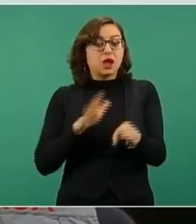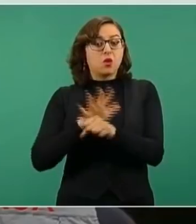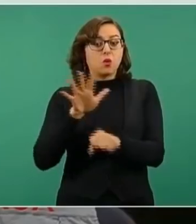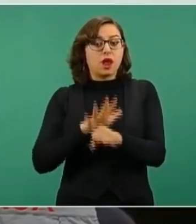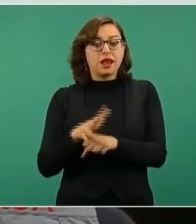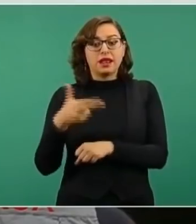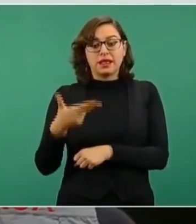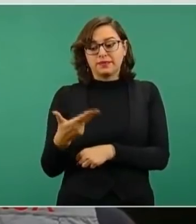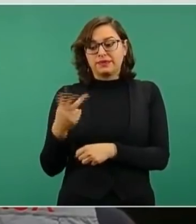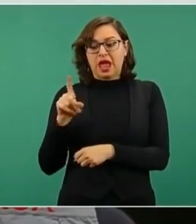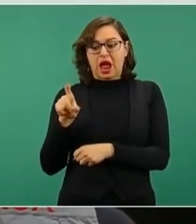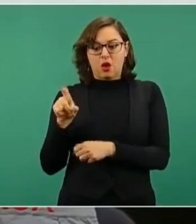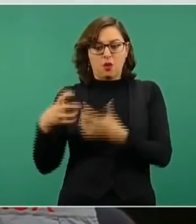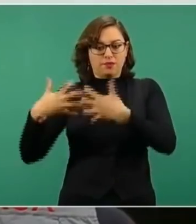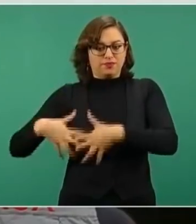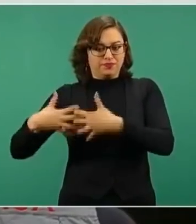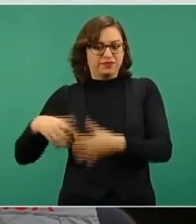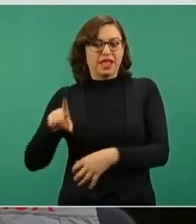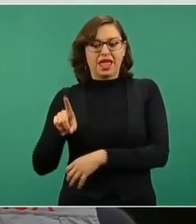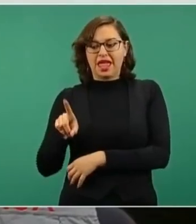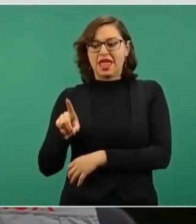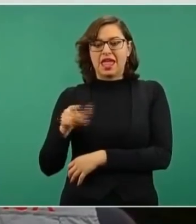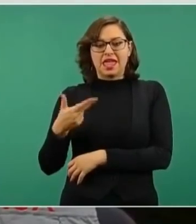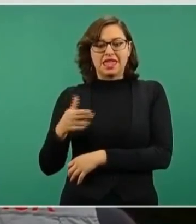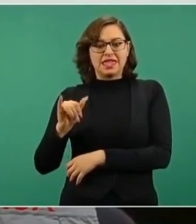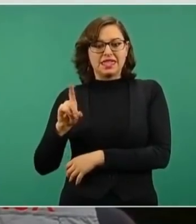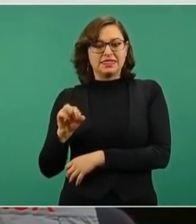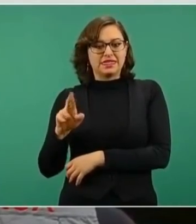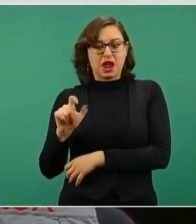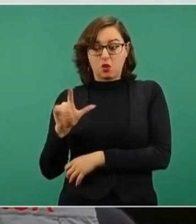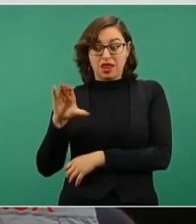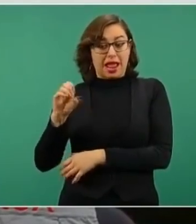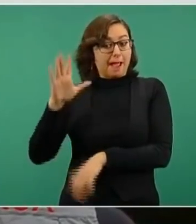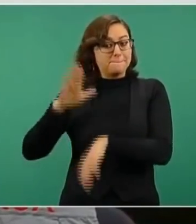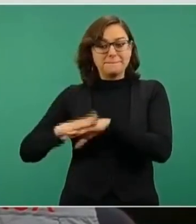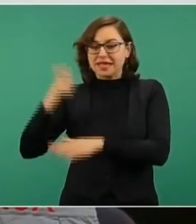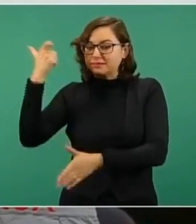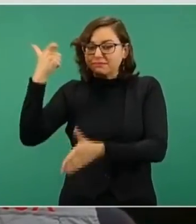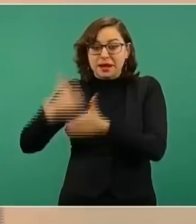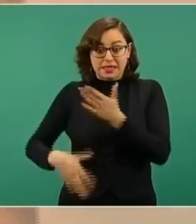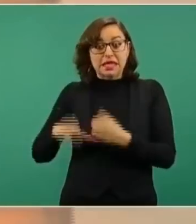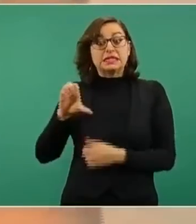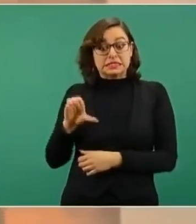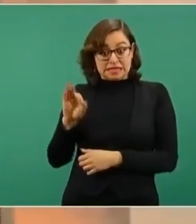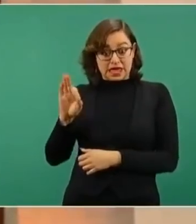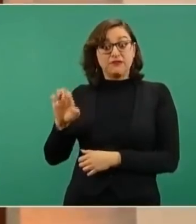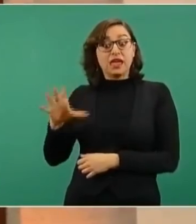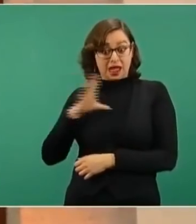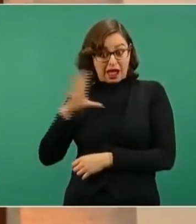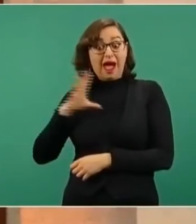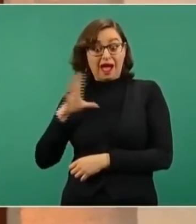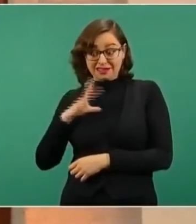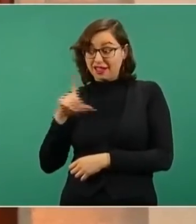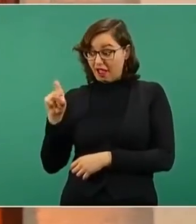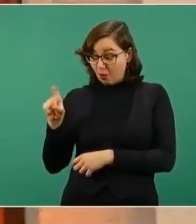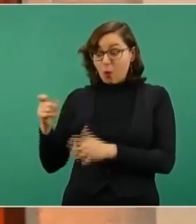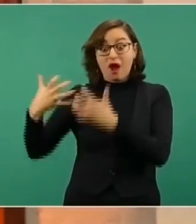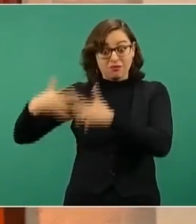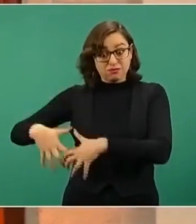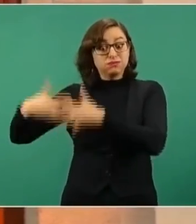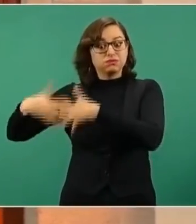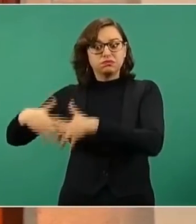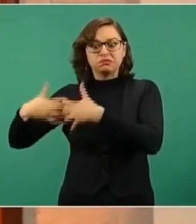¿no? La hidroeléctrica, que se ha mantenido olvidada. Querían los gobiernos neoliberales que la destruyéramos, que la dejáramos